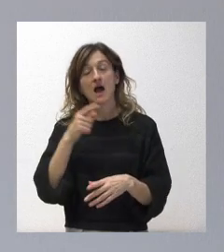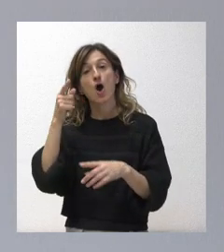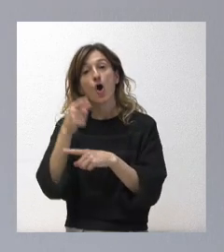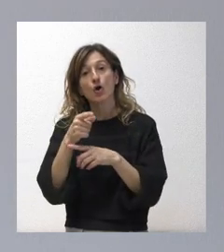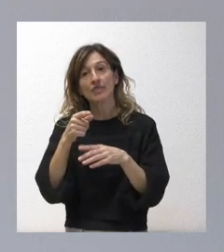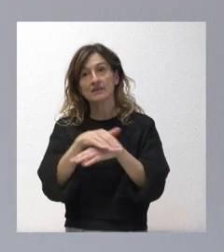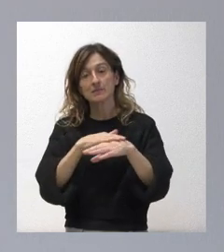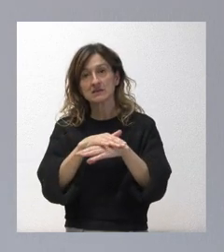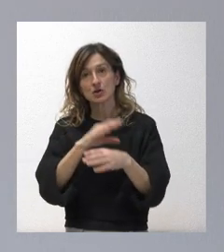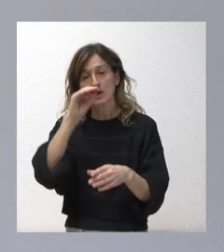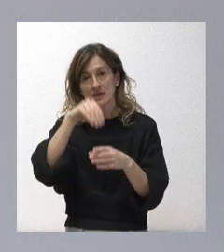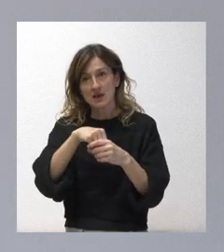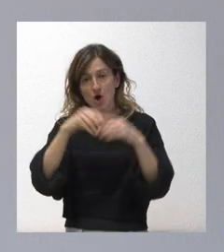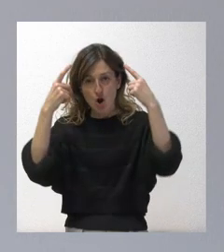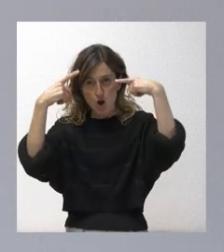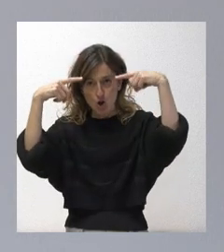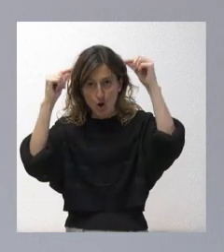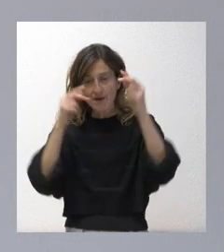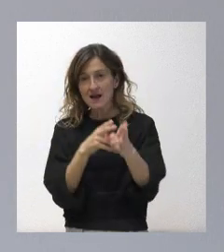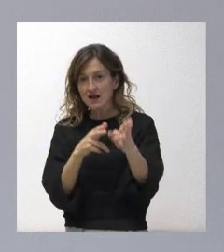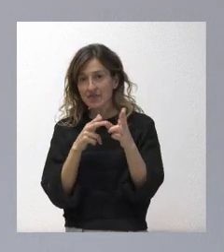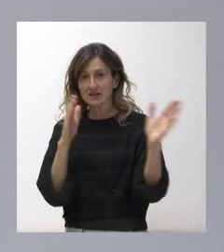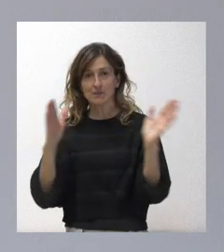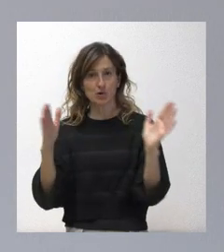el lobo en el ESPER y, por lo tanto, ya no era cazable en esa temporada.